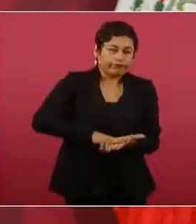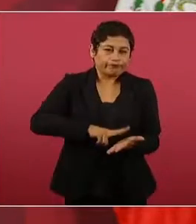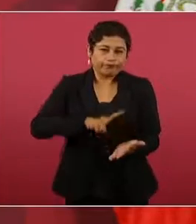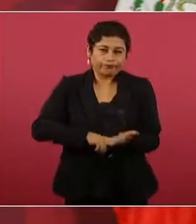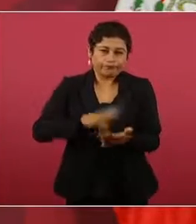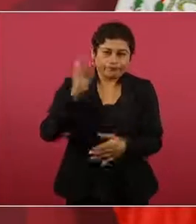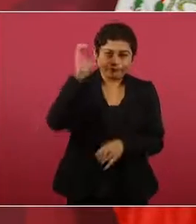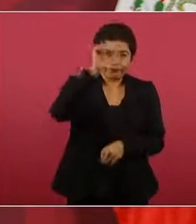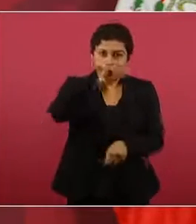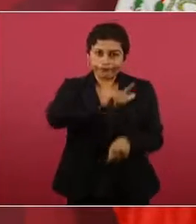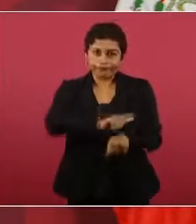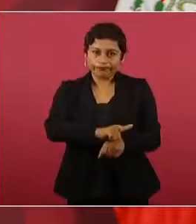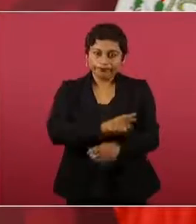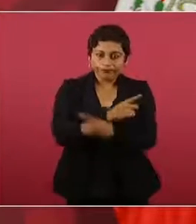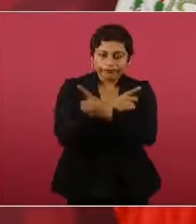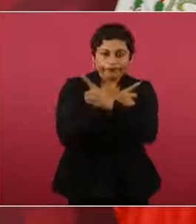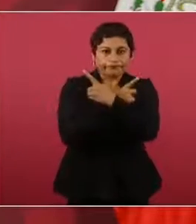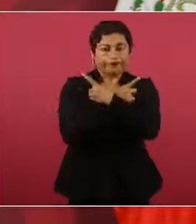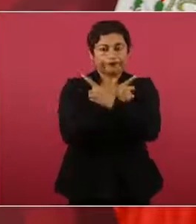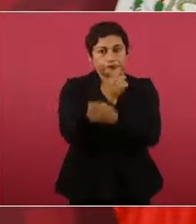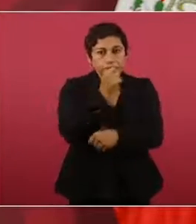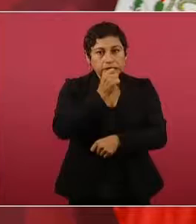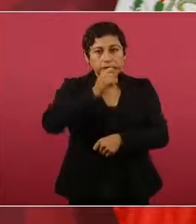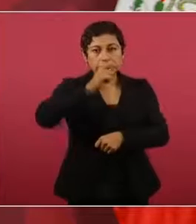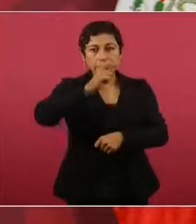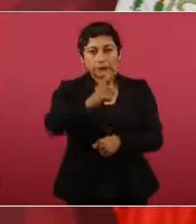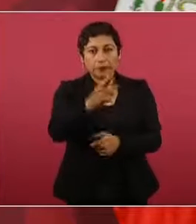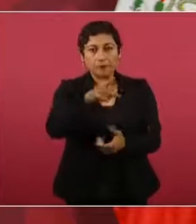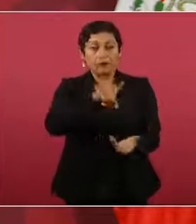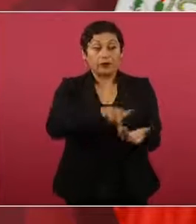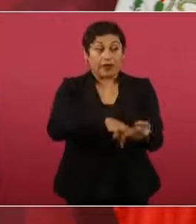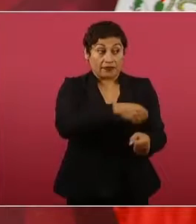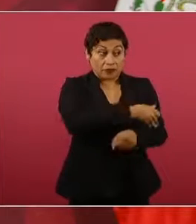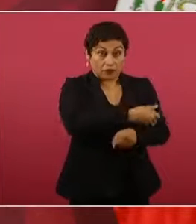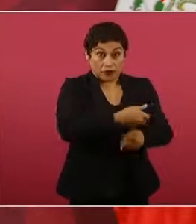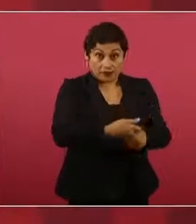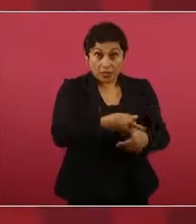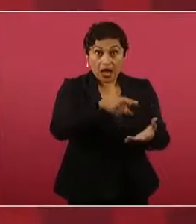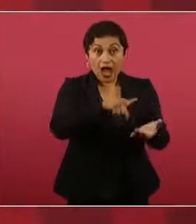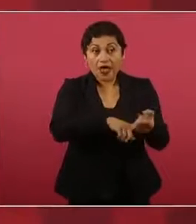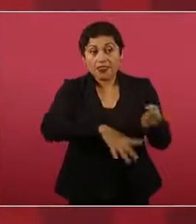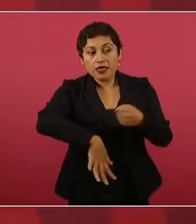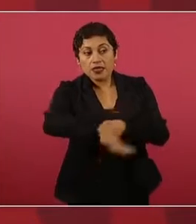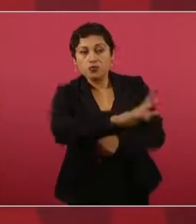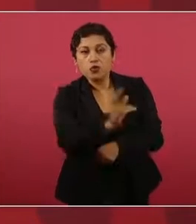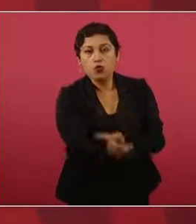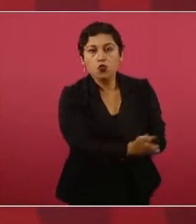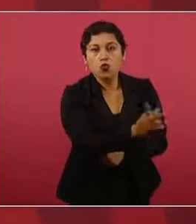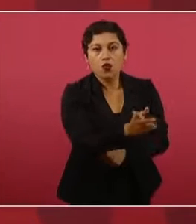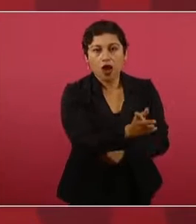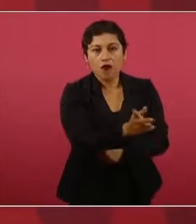morales, espirituales, en familias, en nuestros pueblos.